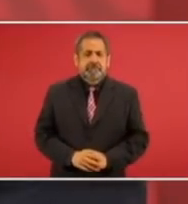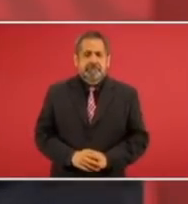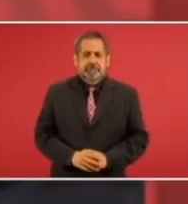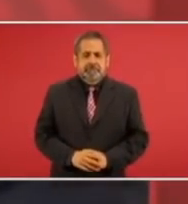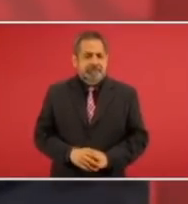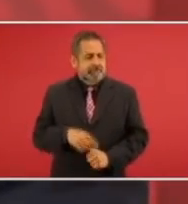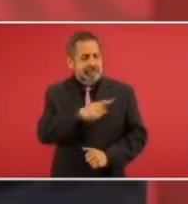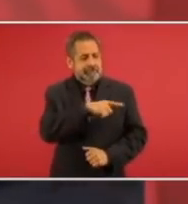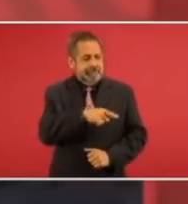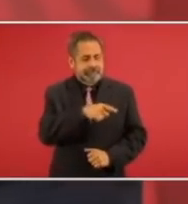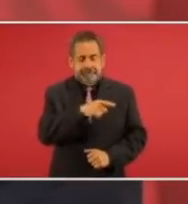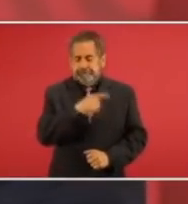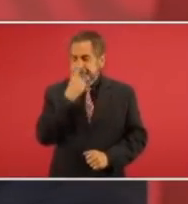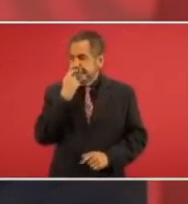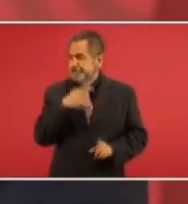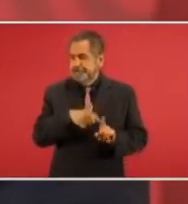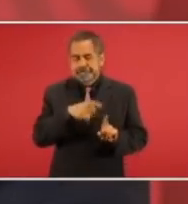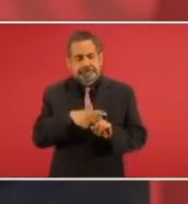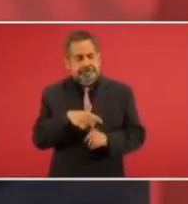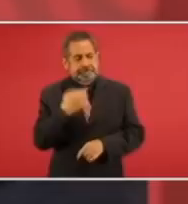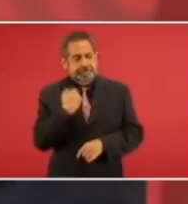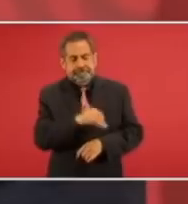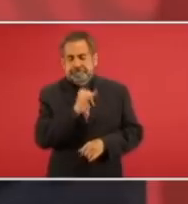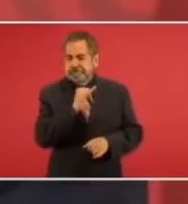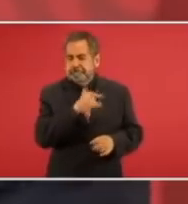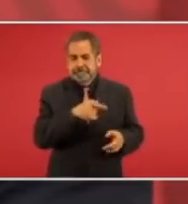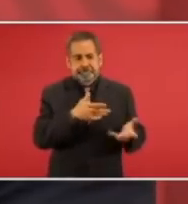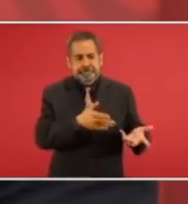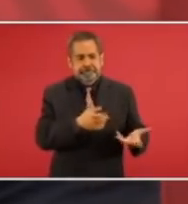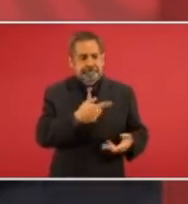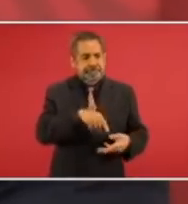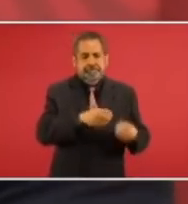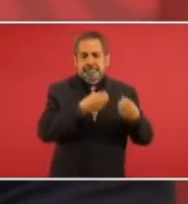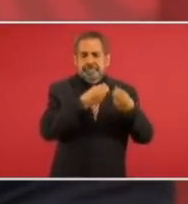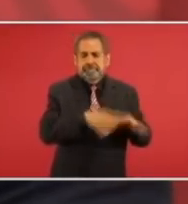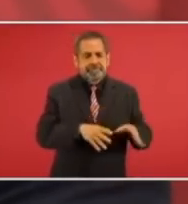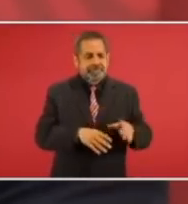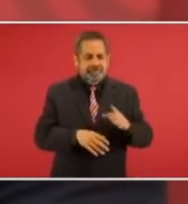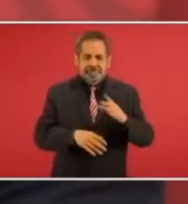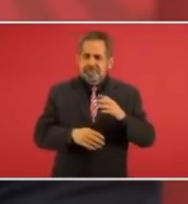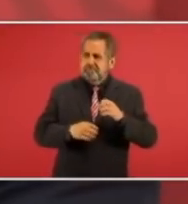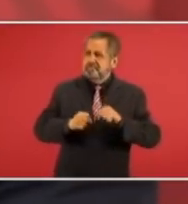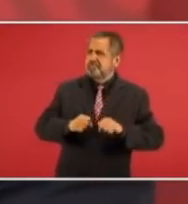hacen el ridículo y pierden autoridad.